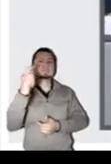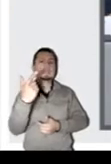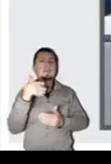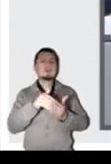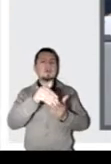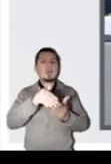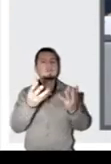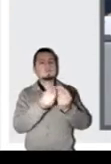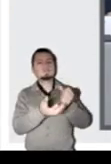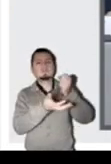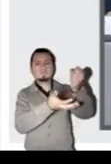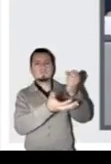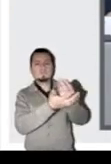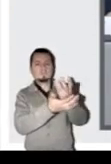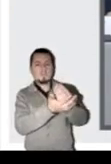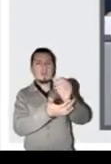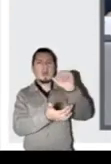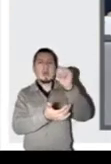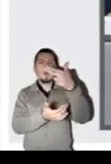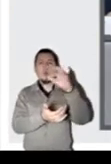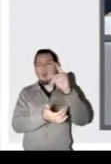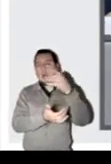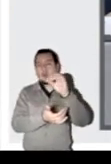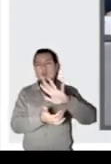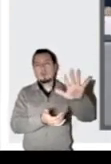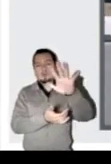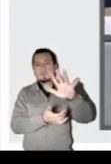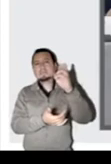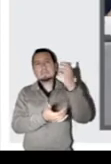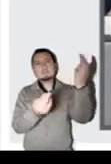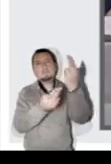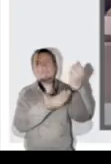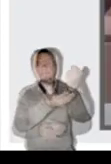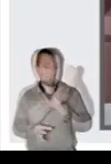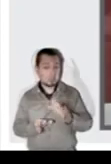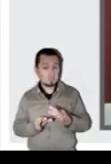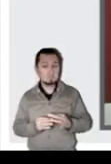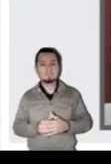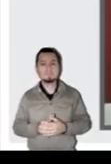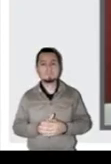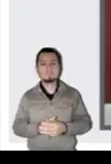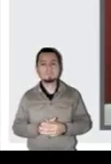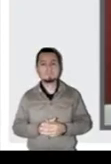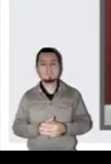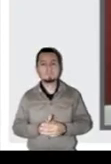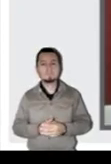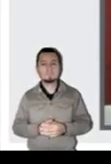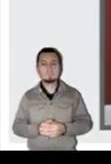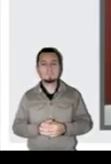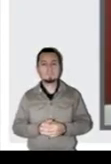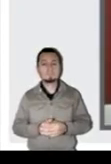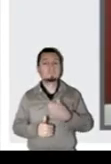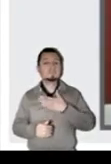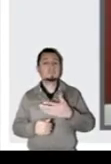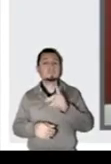para la planta del abogado ese fue el tercer tema ahora buenas